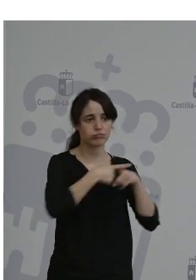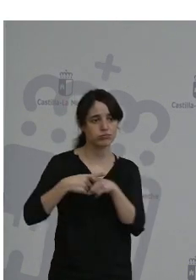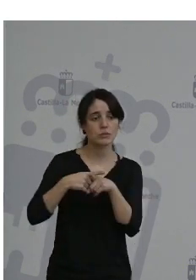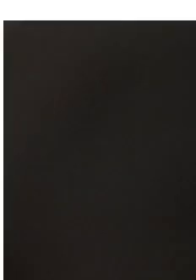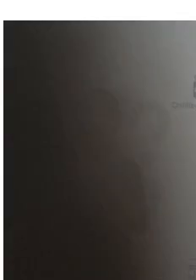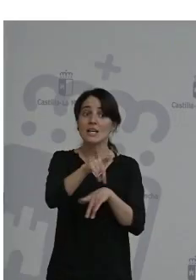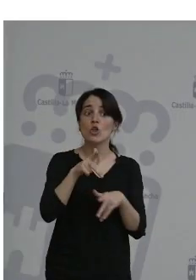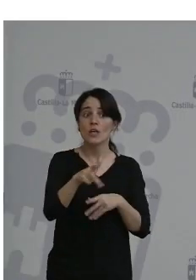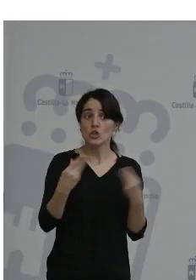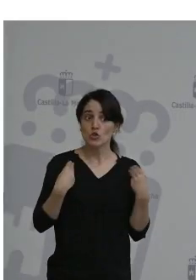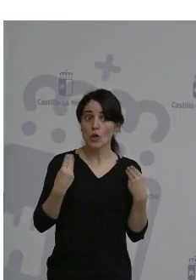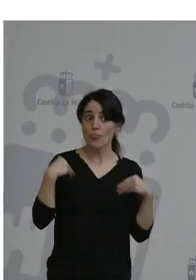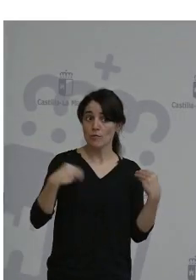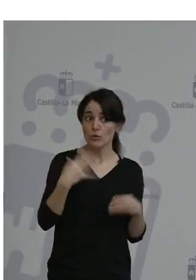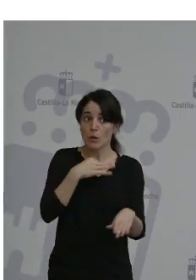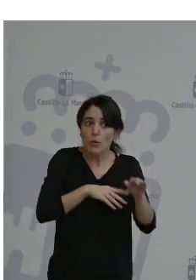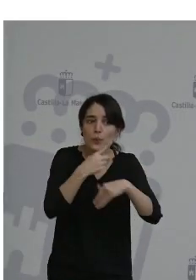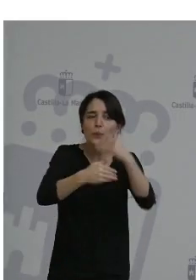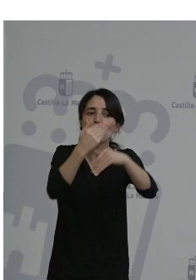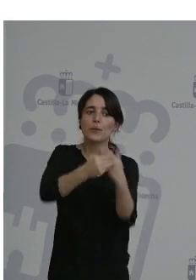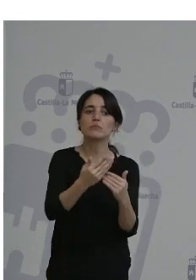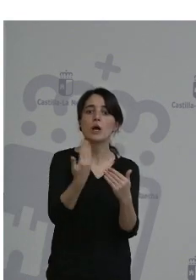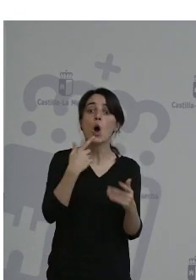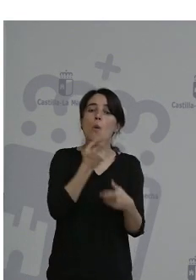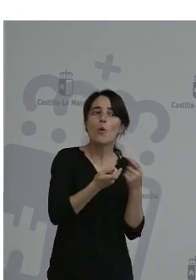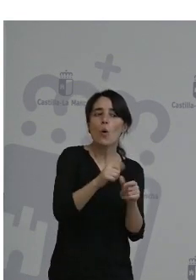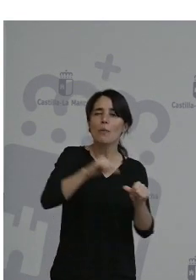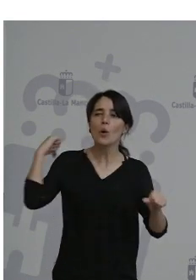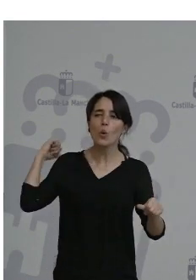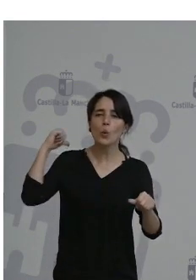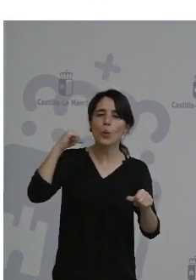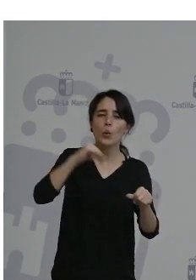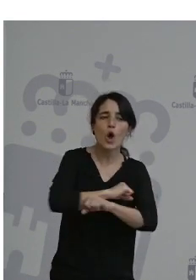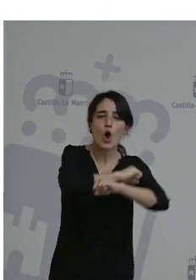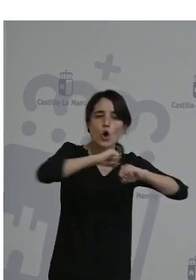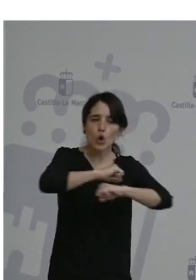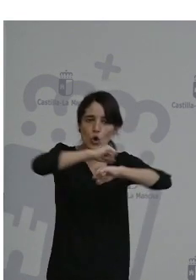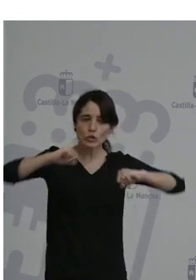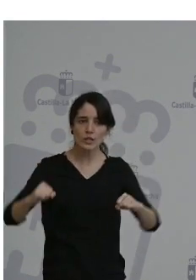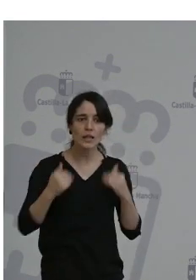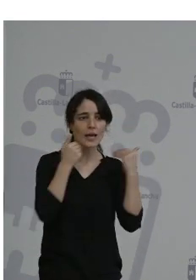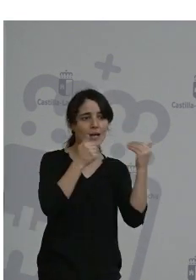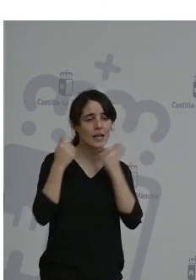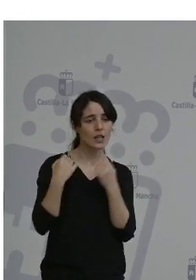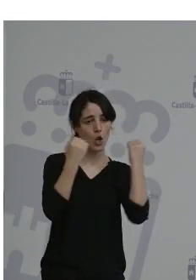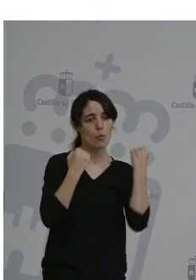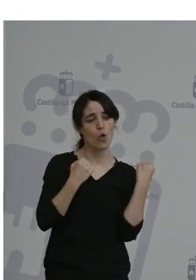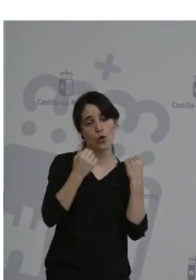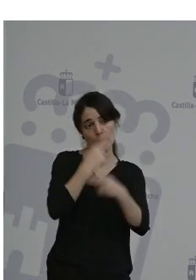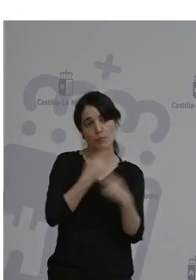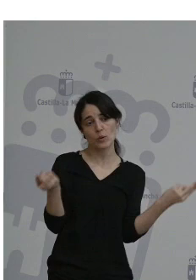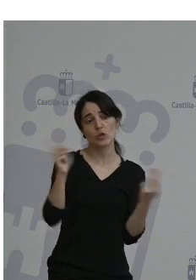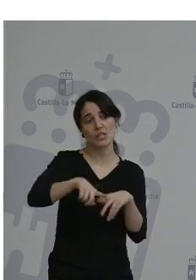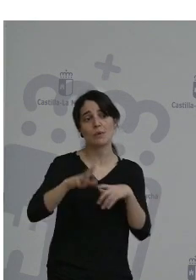se han ido consolidando tanto por la labor de los poderes públicos como de las organizaciones del tercer